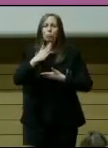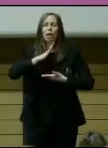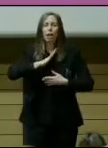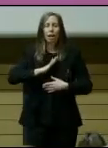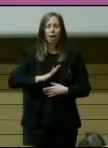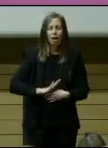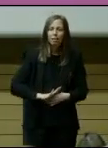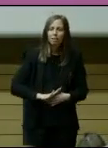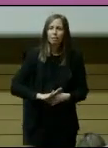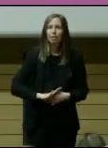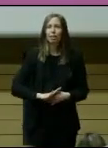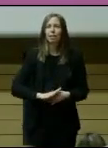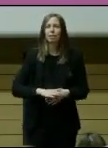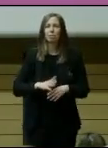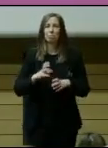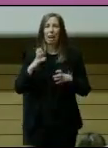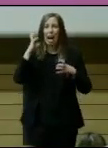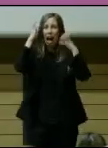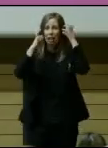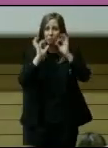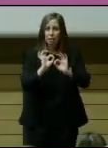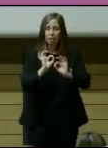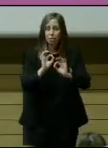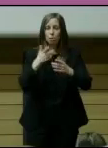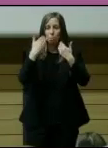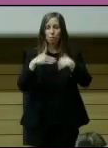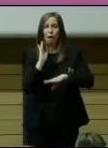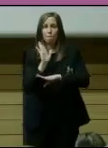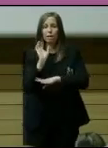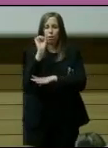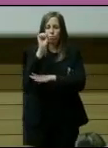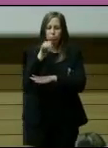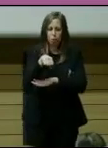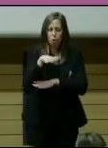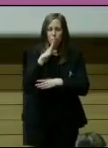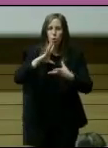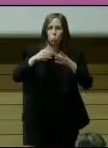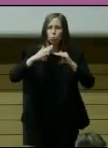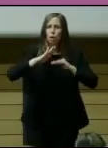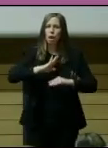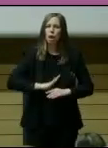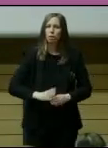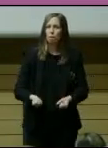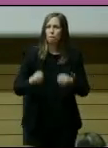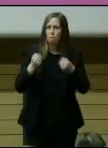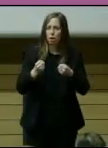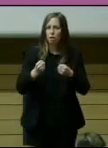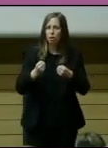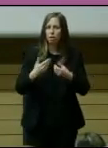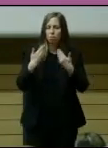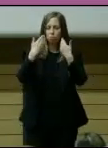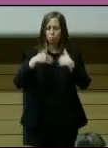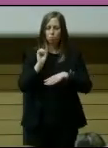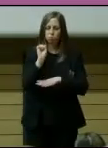miorrelajante de veterinaria, pero la gente se dobla por ese relajante muscular que es muy potente, que es con que adulteran